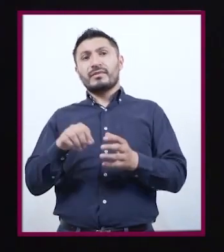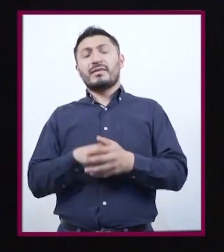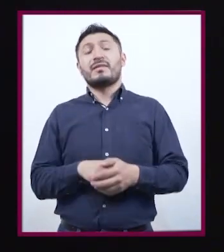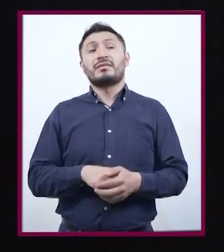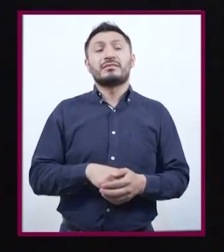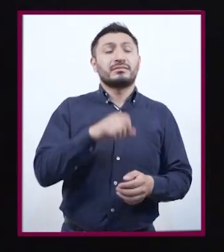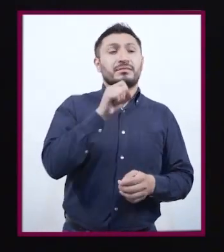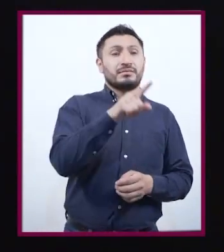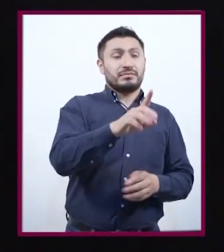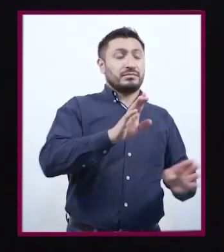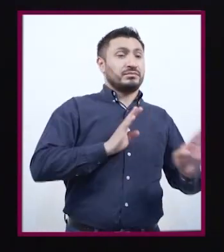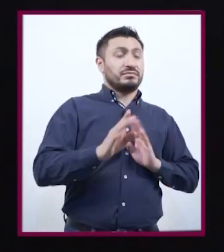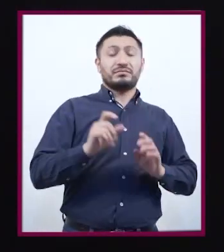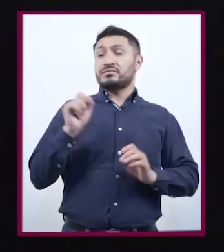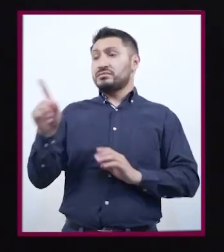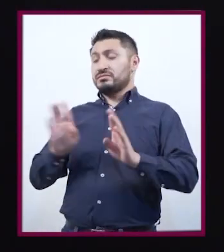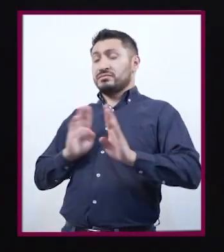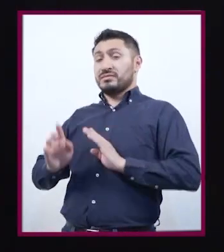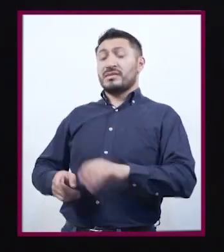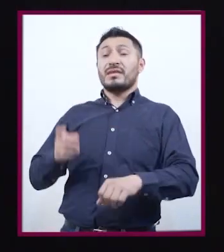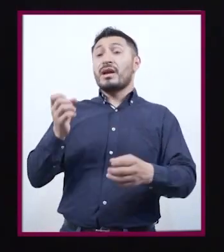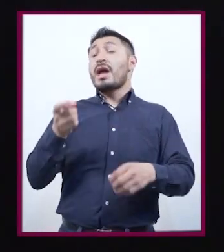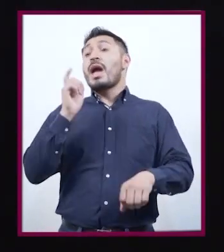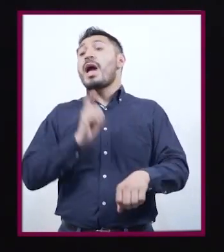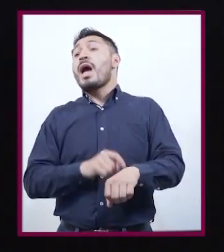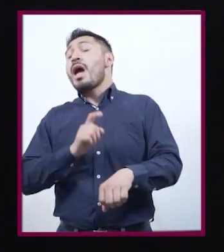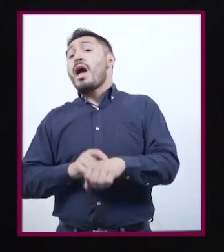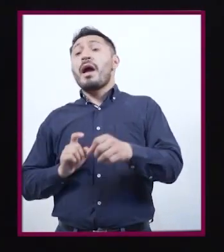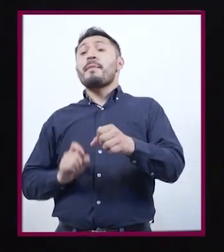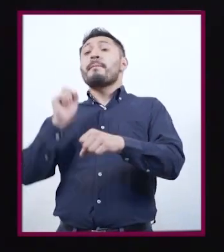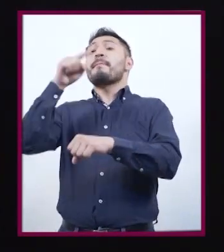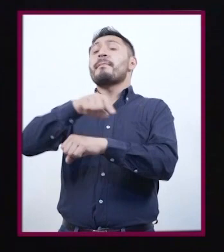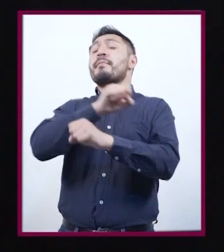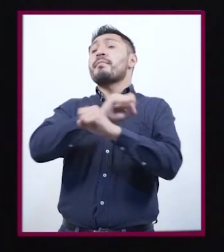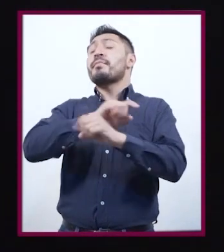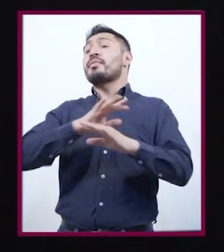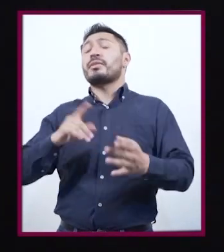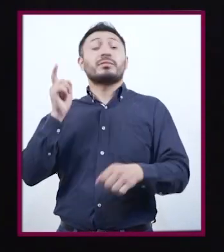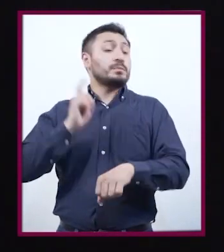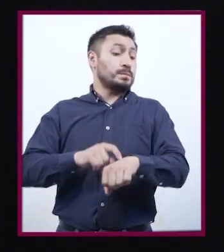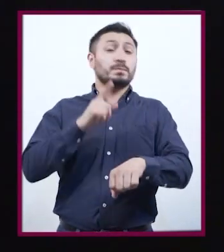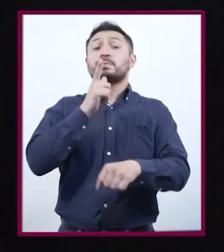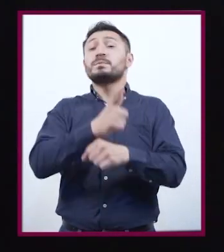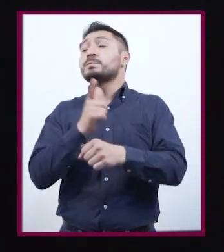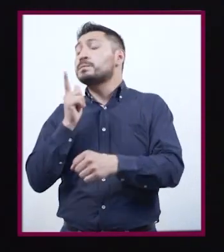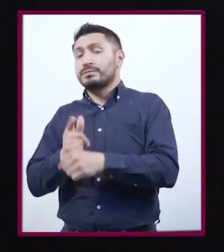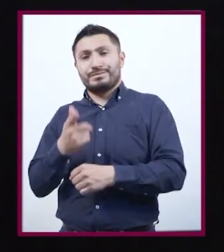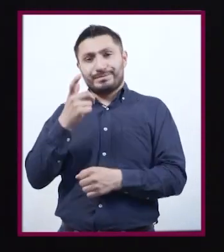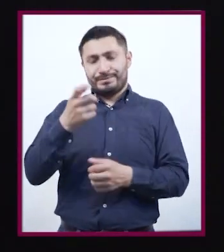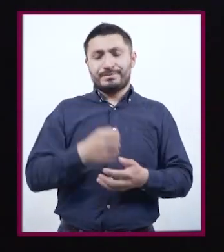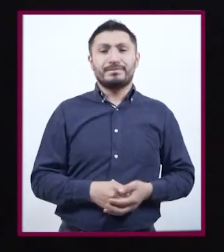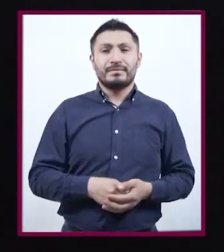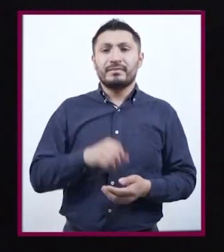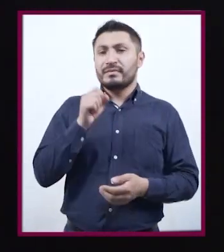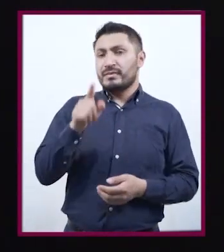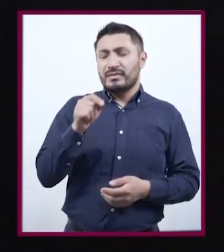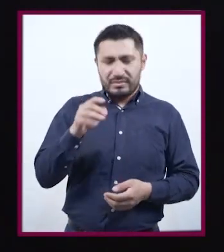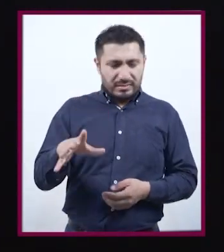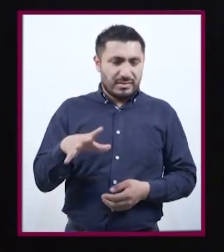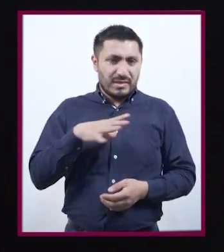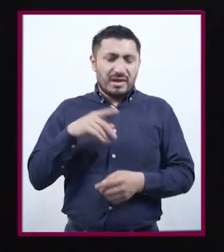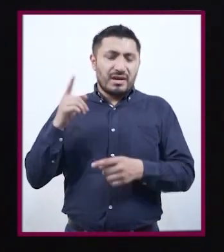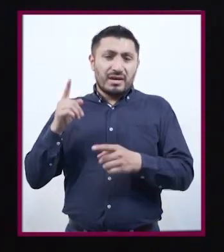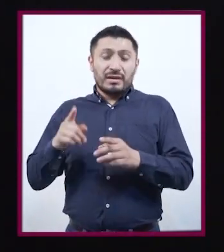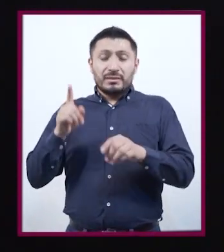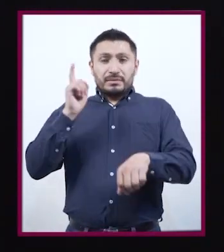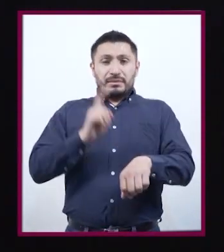las fracciones de un mismo ejército la hora de los bombardeos. Los aviadores del ejército, también sometidos a los caprichos